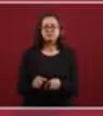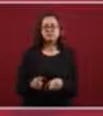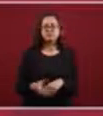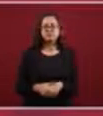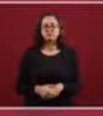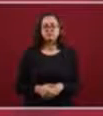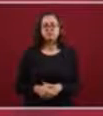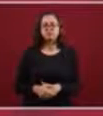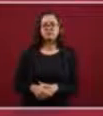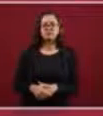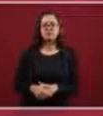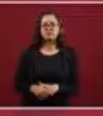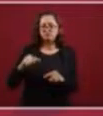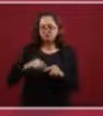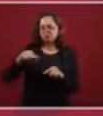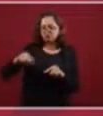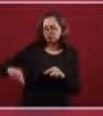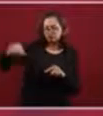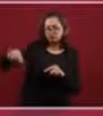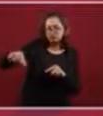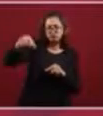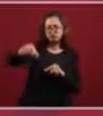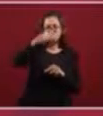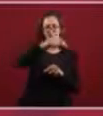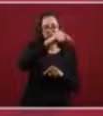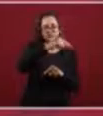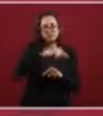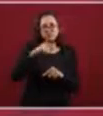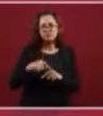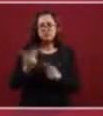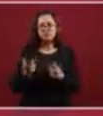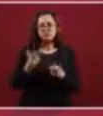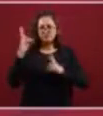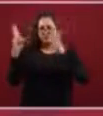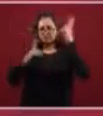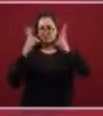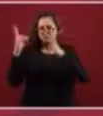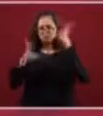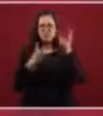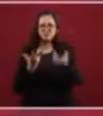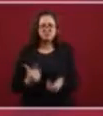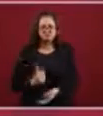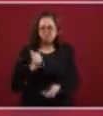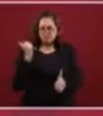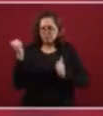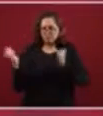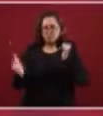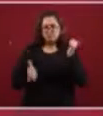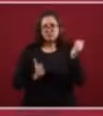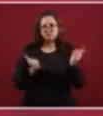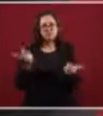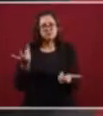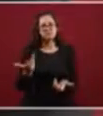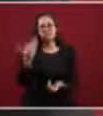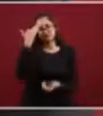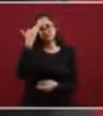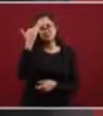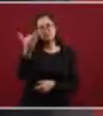terminemos en Bahía de Quino, ¿no? Pasemos con los yaquis, pasemos con los mayos, se aprovecha, pues,